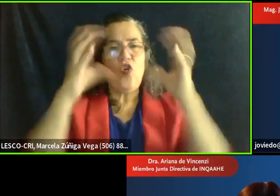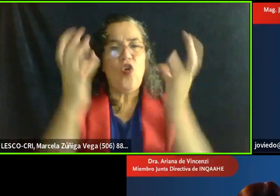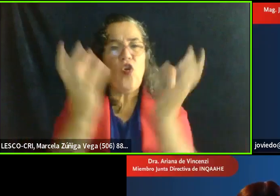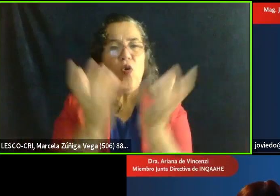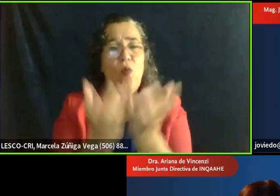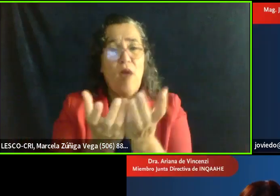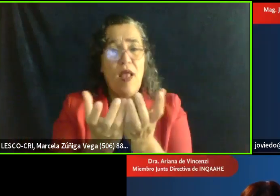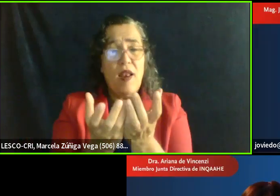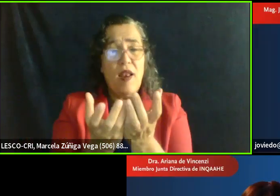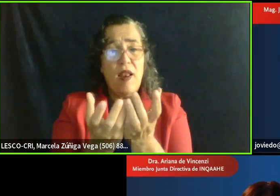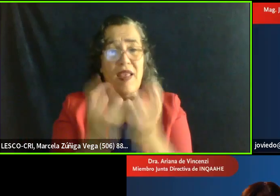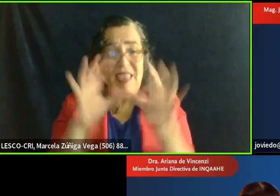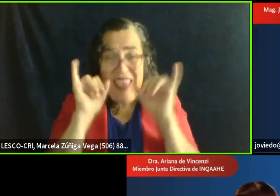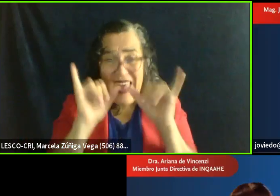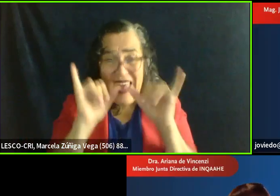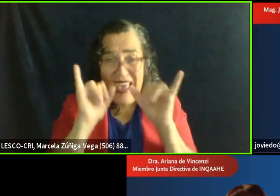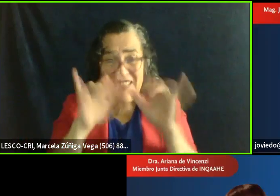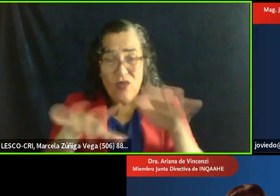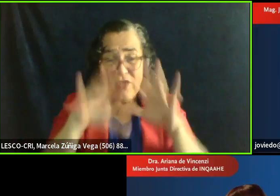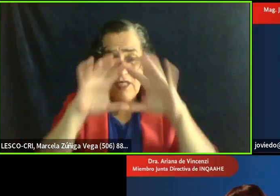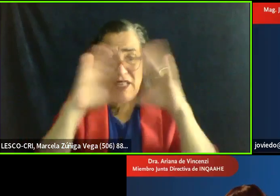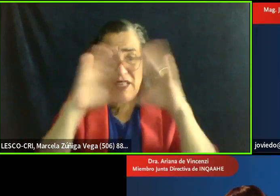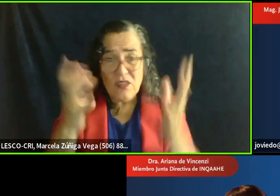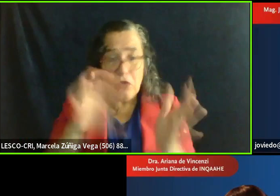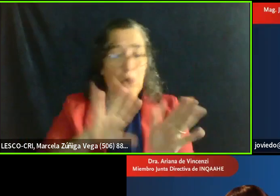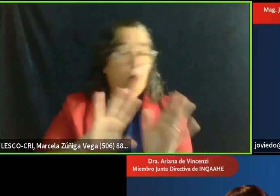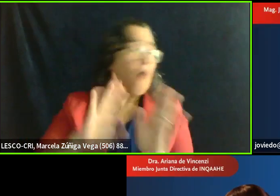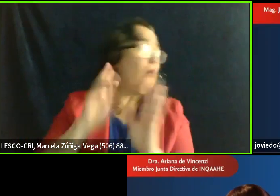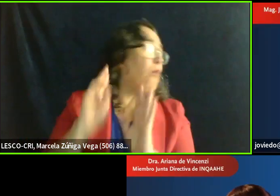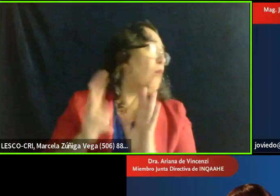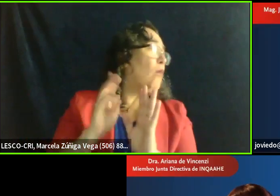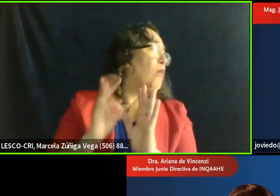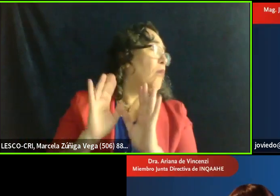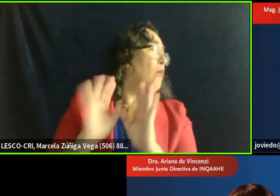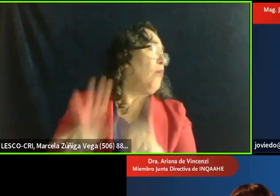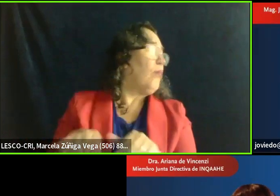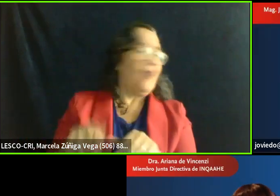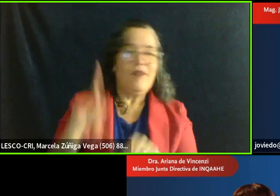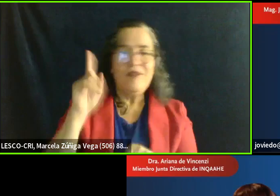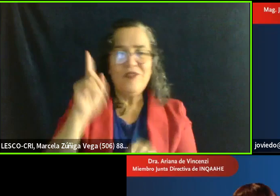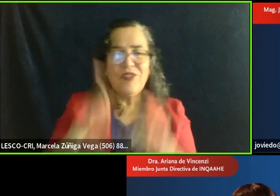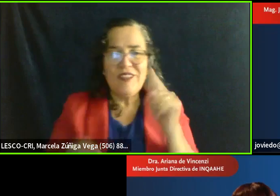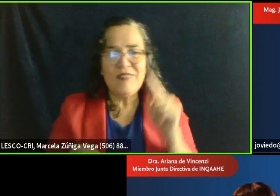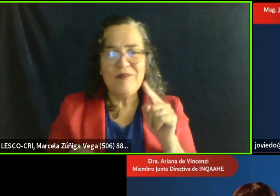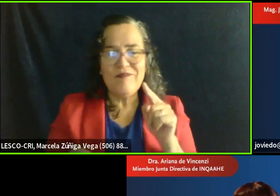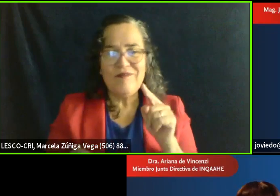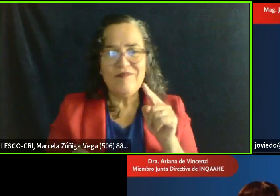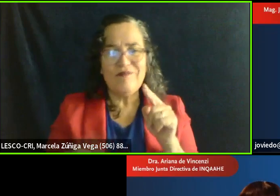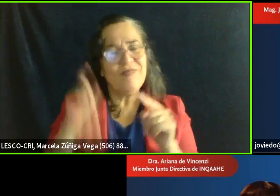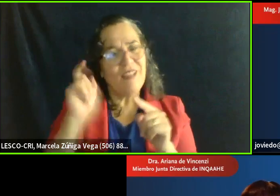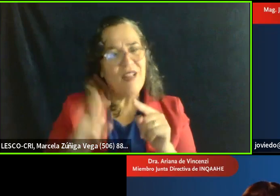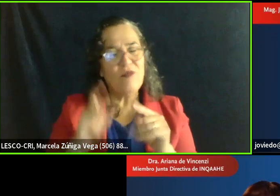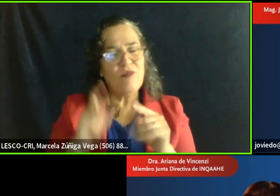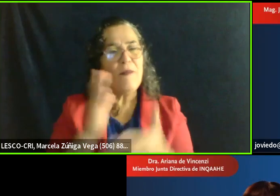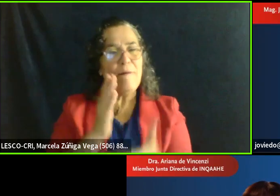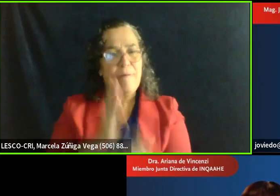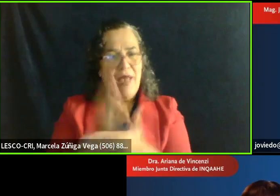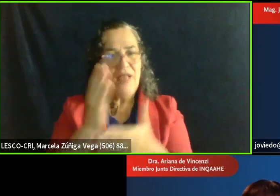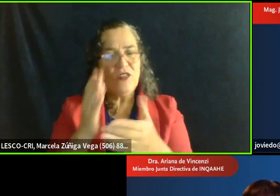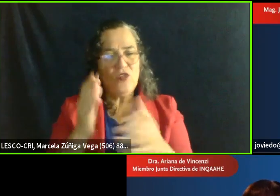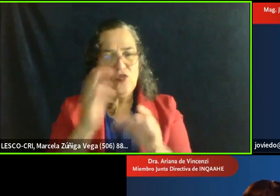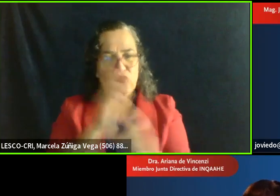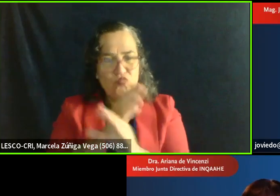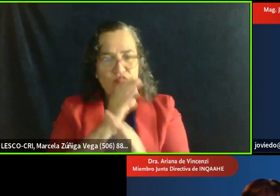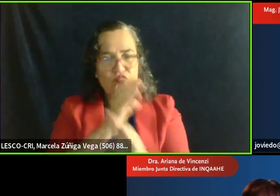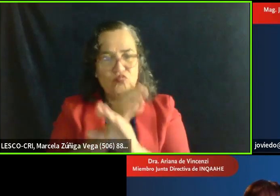desatender ese contexto global. Pero por supuesto también las instituciones tenemos que tener impacto territorial. Entonces yo abrazo el concepto de